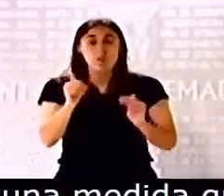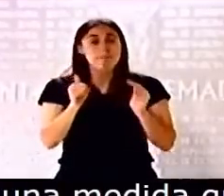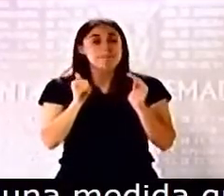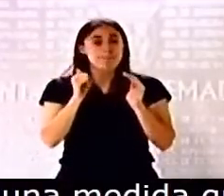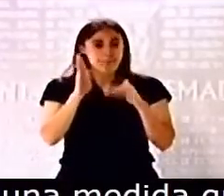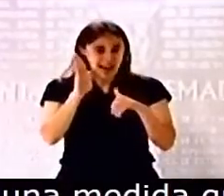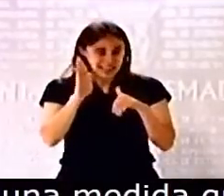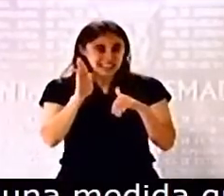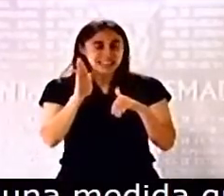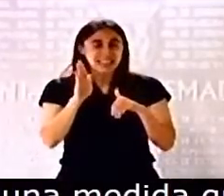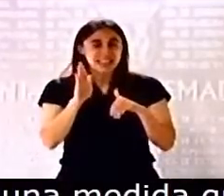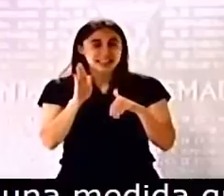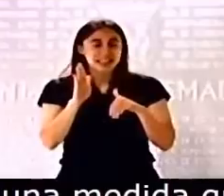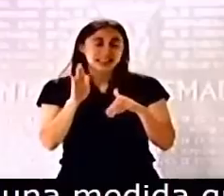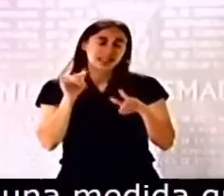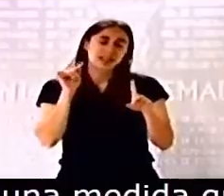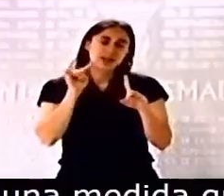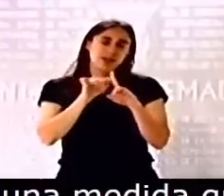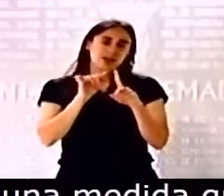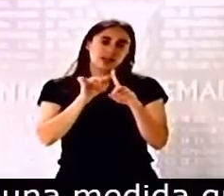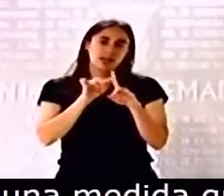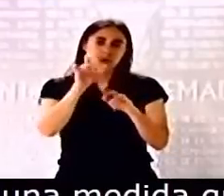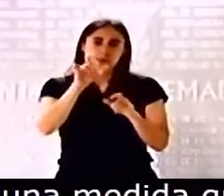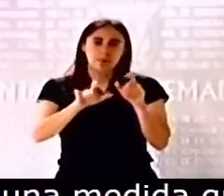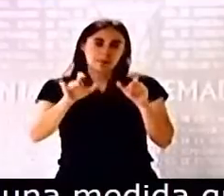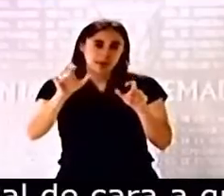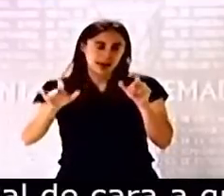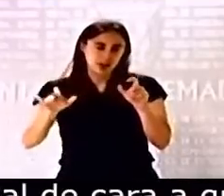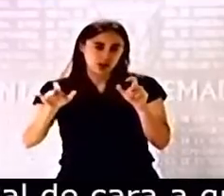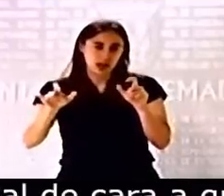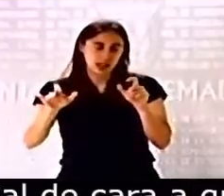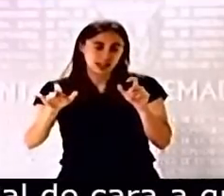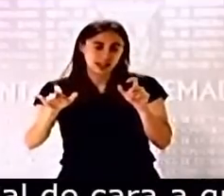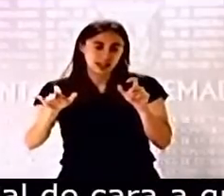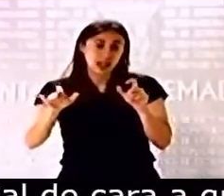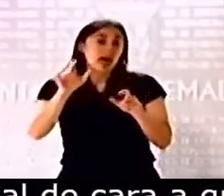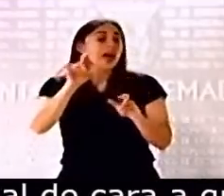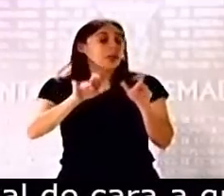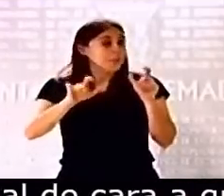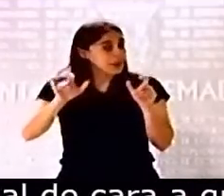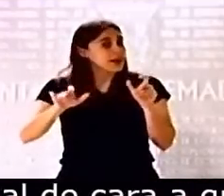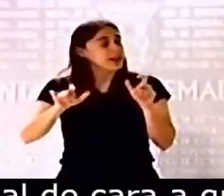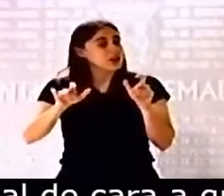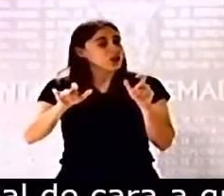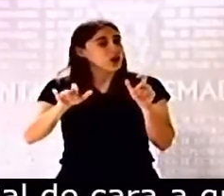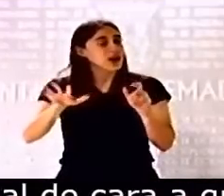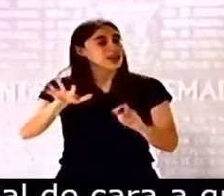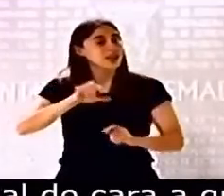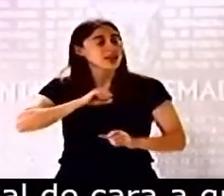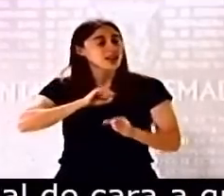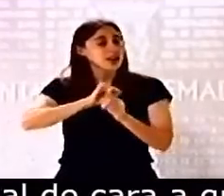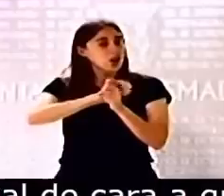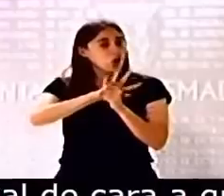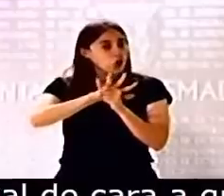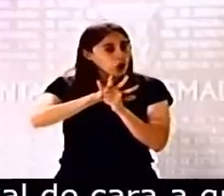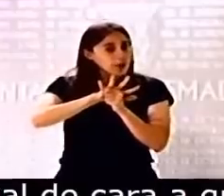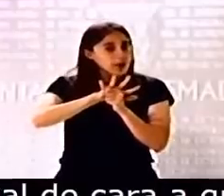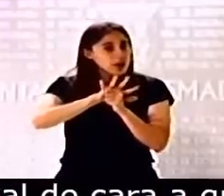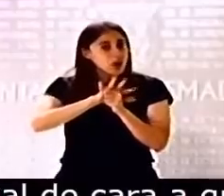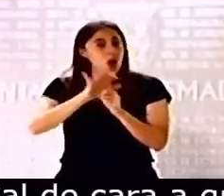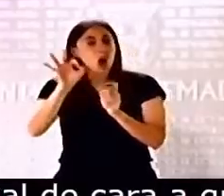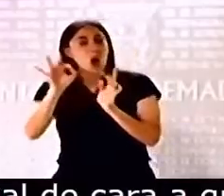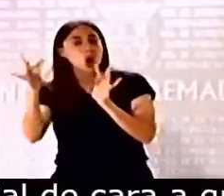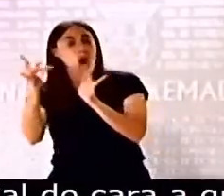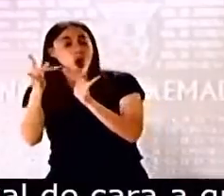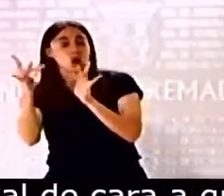de cara a que las personas que sean diagnosticadas como positivas o que sean contactos